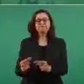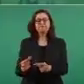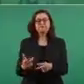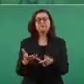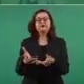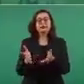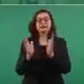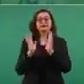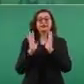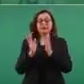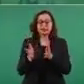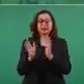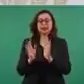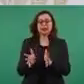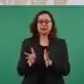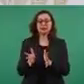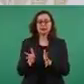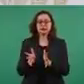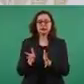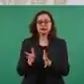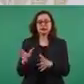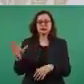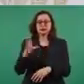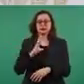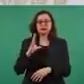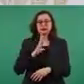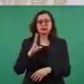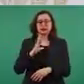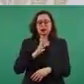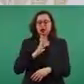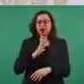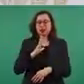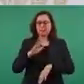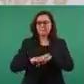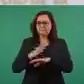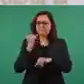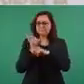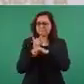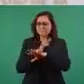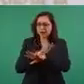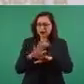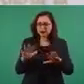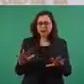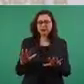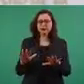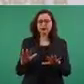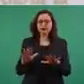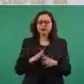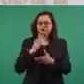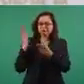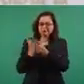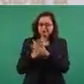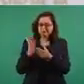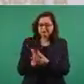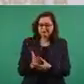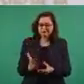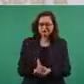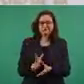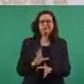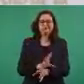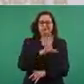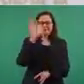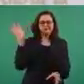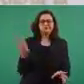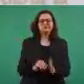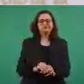Ya se tienen los conocimientos básicos de lo